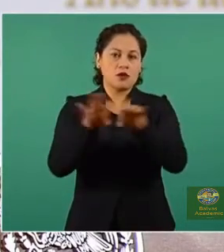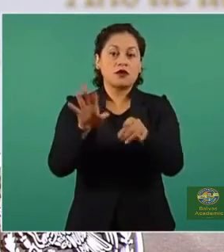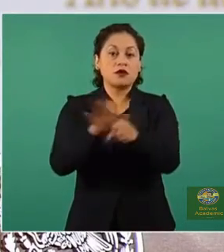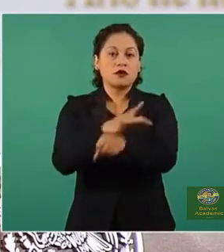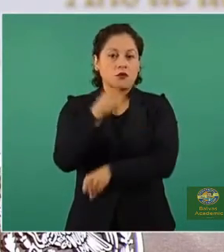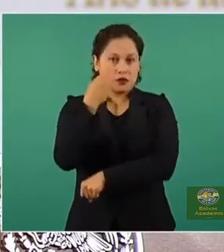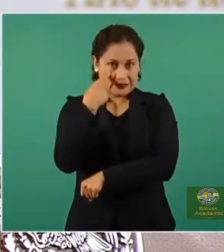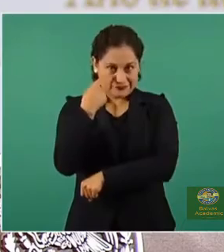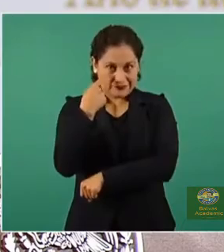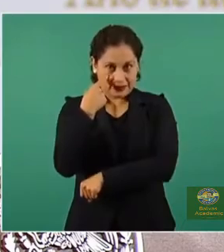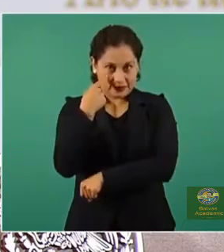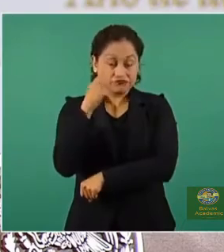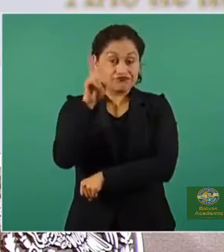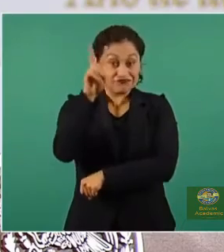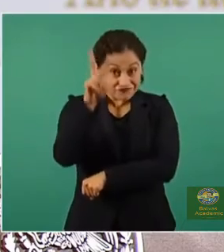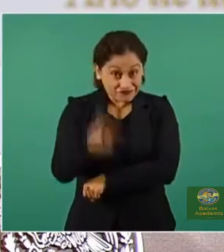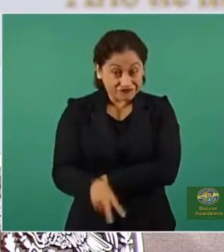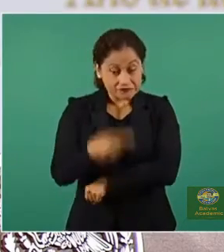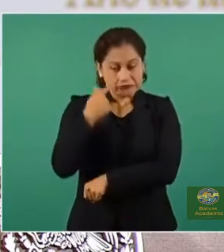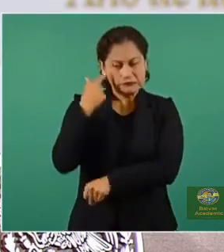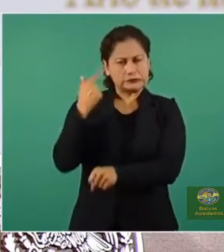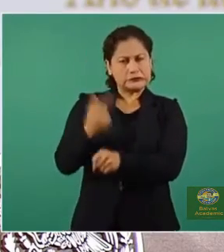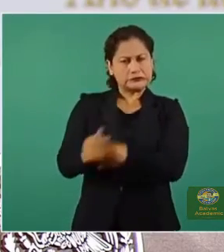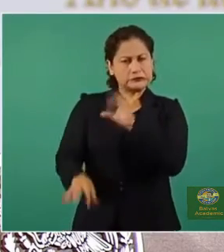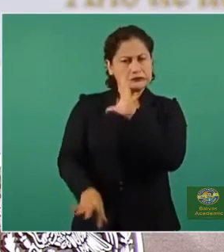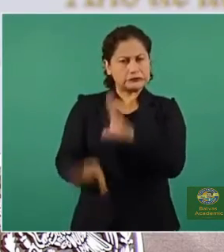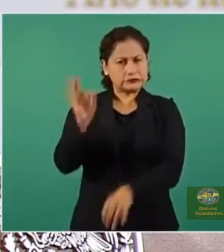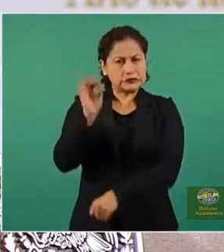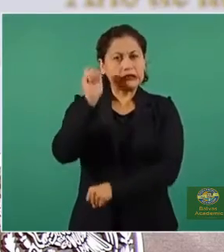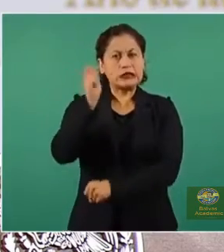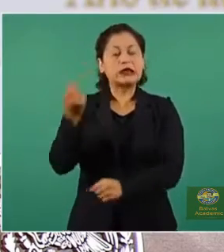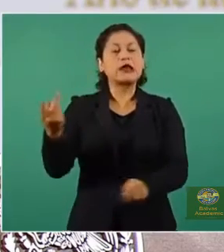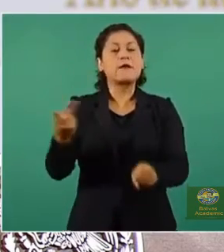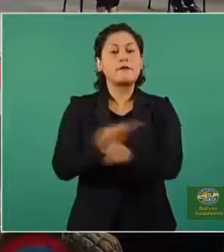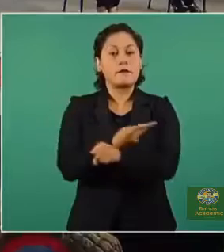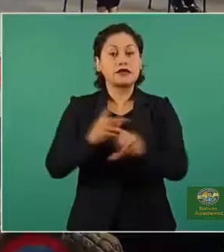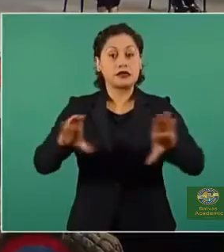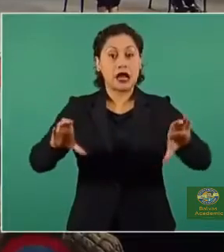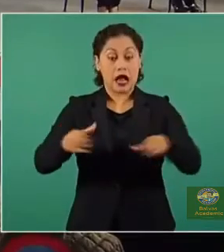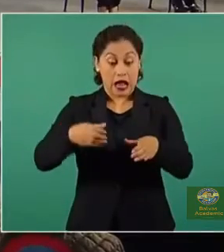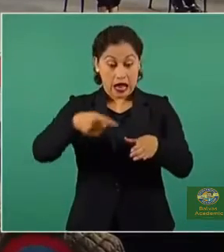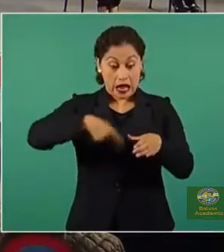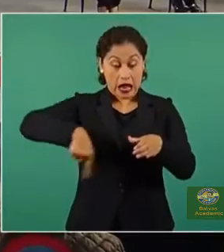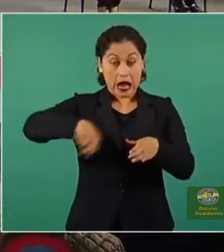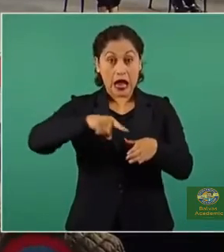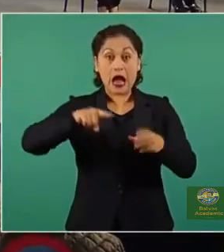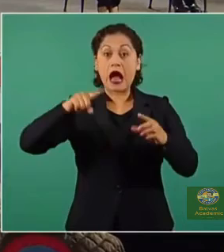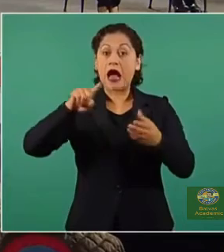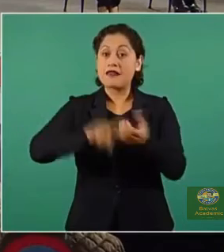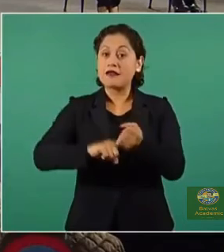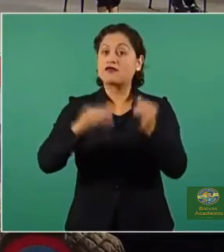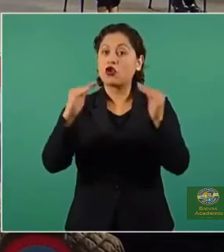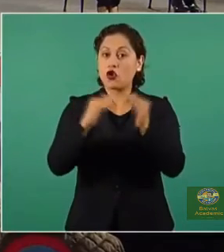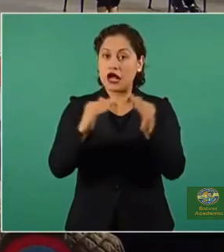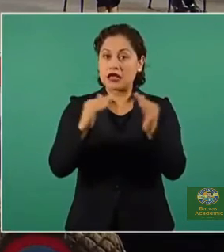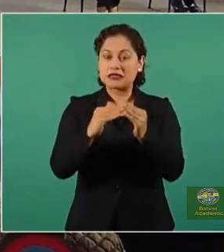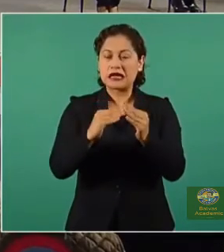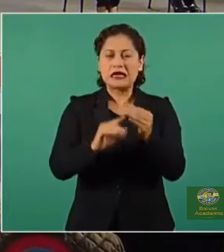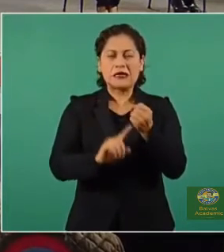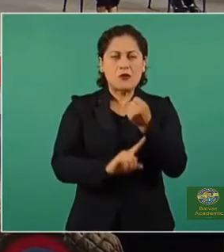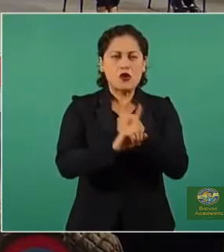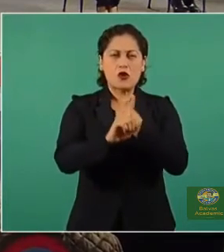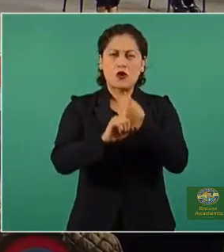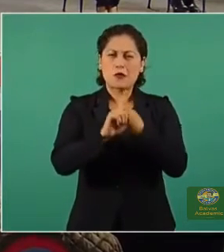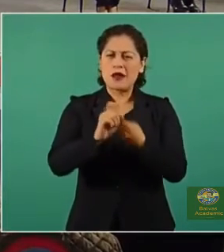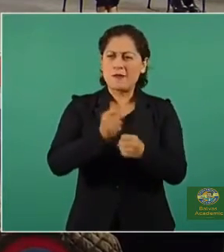número, si no es que la mayoría, de las agresiones y violencias que se sufren en el hogar no son denunciadas. Y a